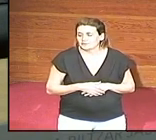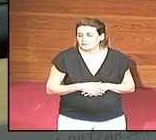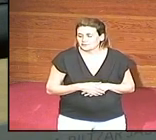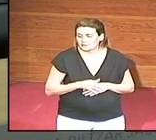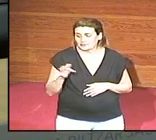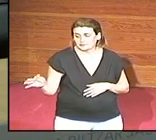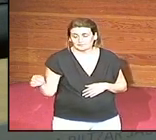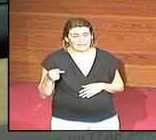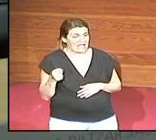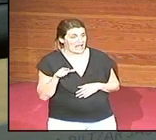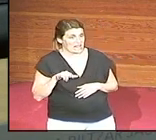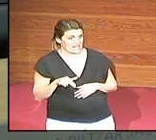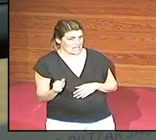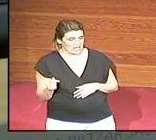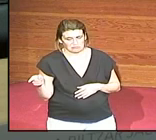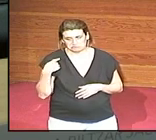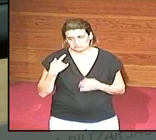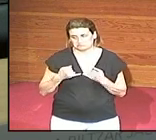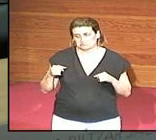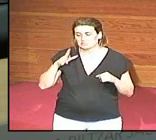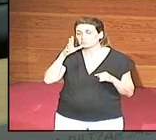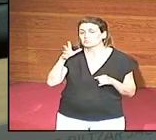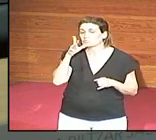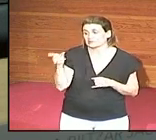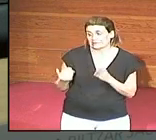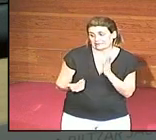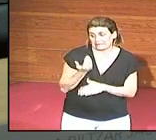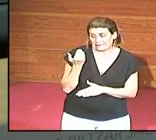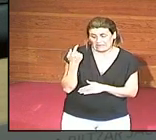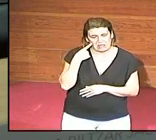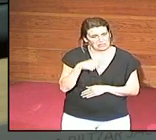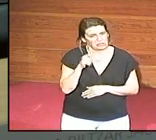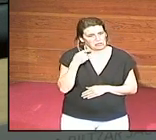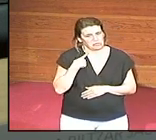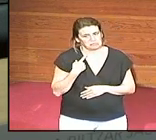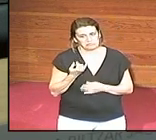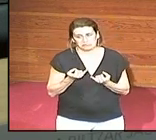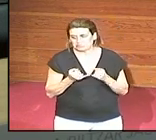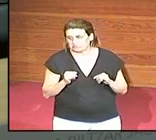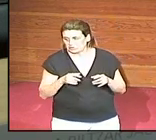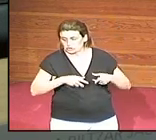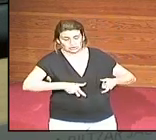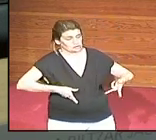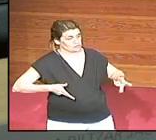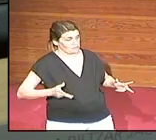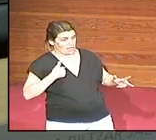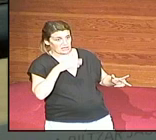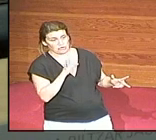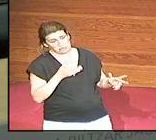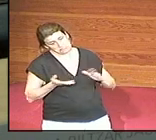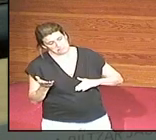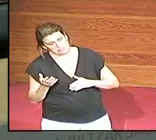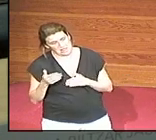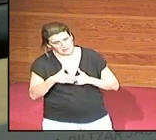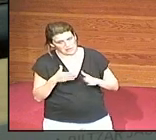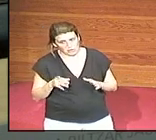Galina se libró porque básicamente ese día decidió que se quedaba dormida en el sofá y no se iba a dormir a la habitación. Vive en el